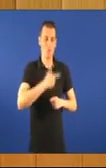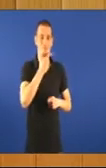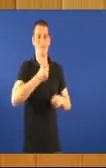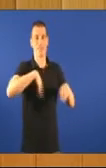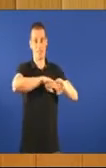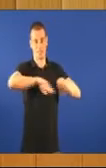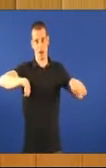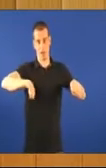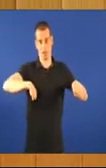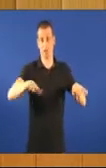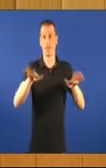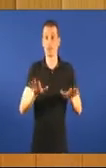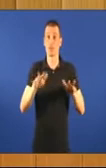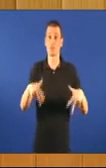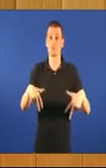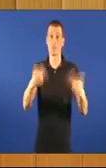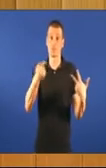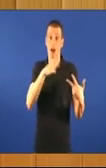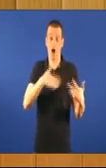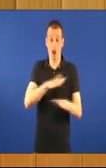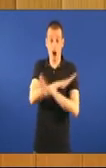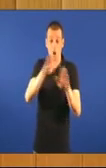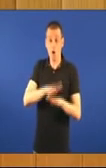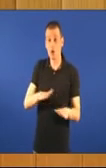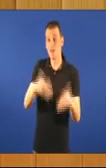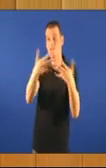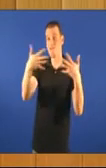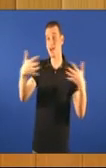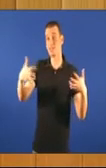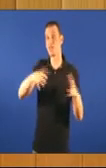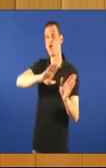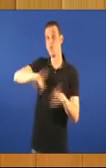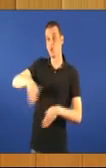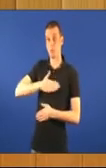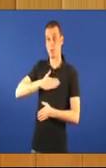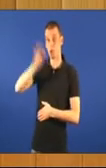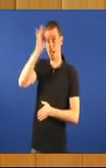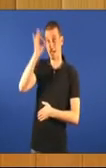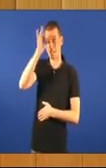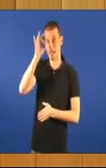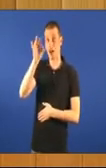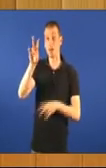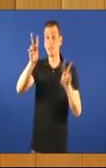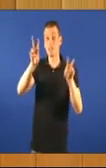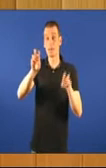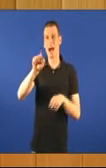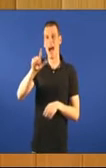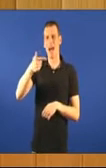por tanto, que conclúa cunha última cita de Castelao, o das medallas, señor Feijóo.